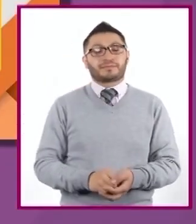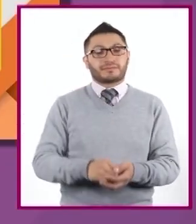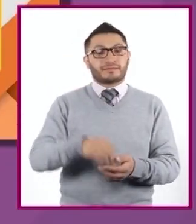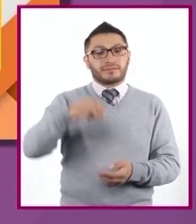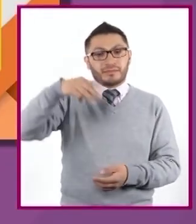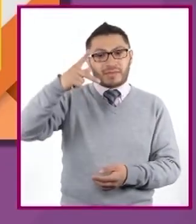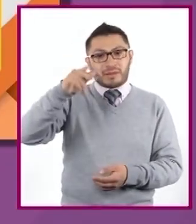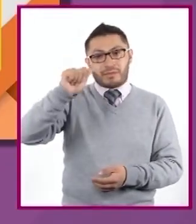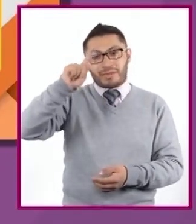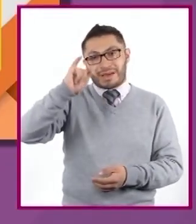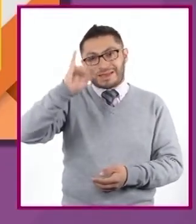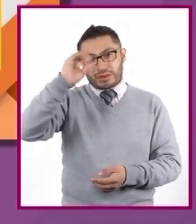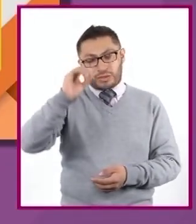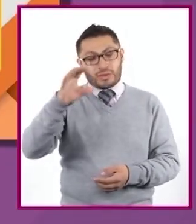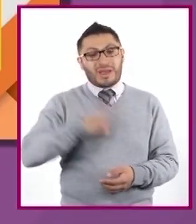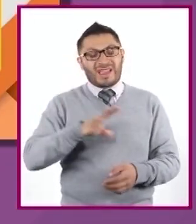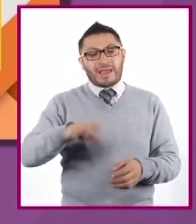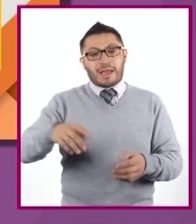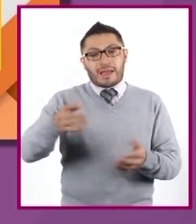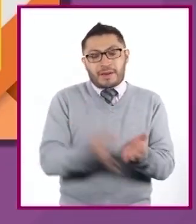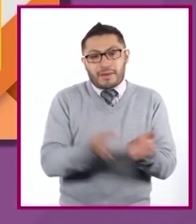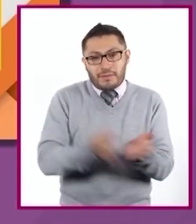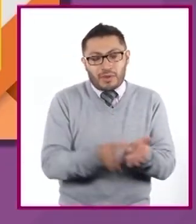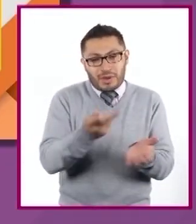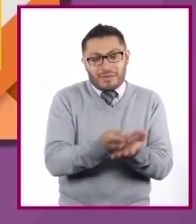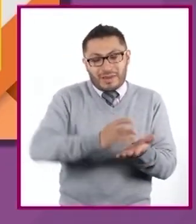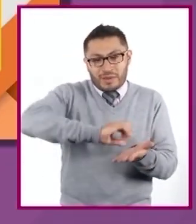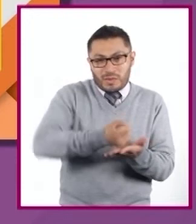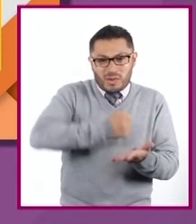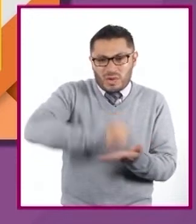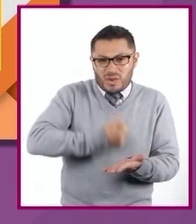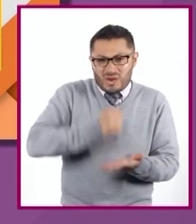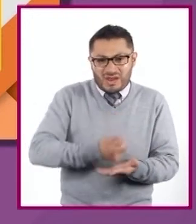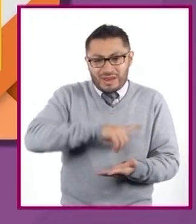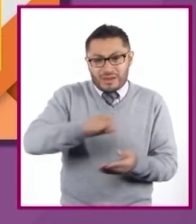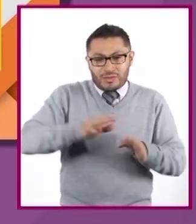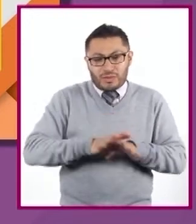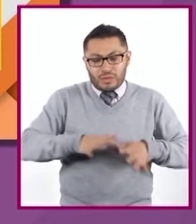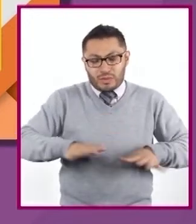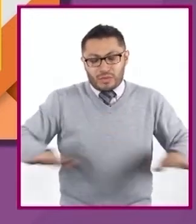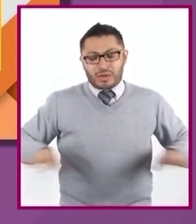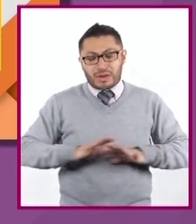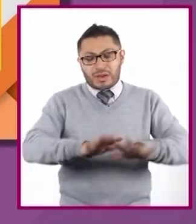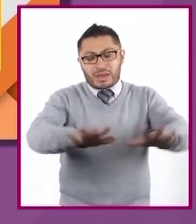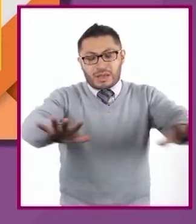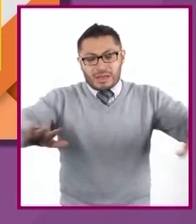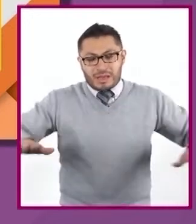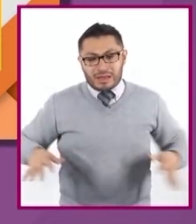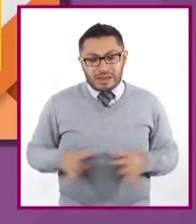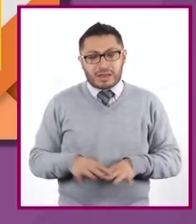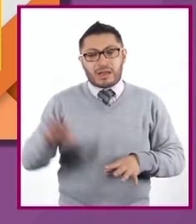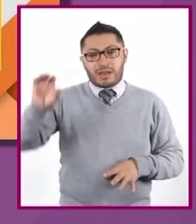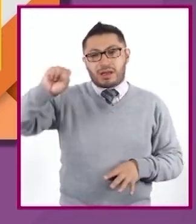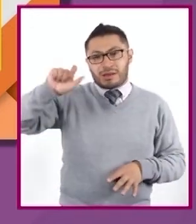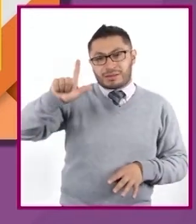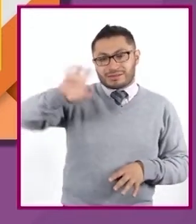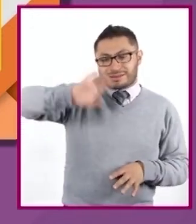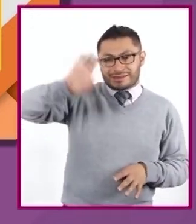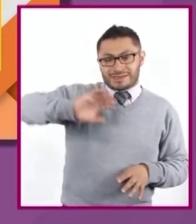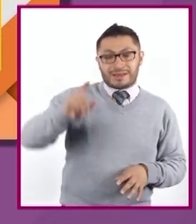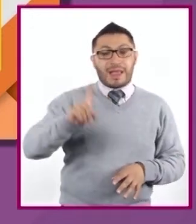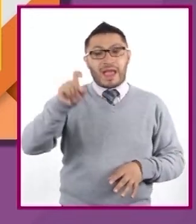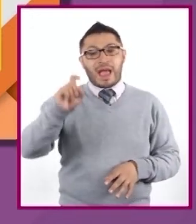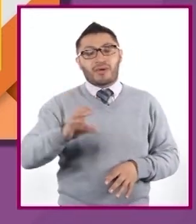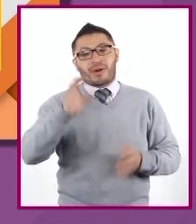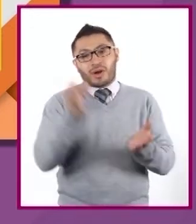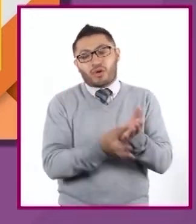de patio consistía en moler el mineral de plata, luego se extendía en grandes patios y se mezclaba con sal, agua de sulfato de